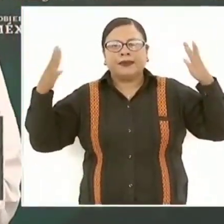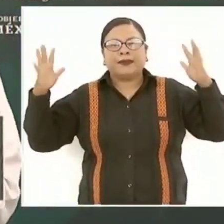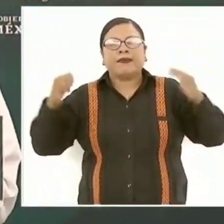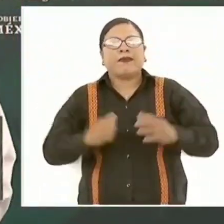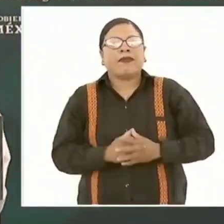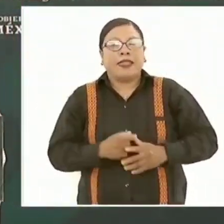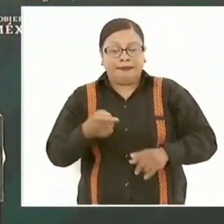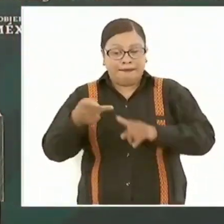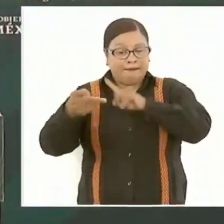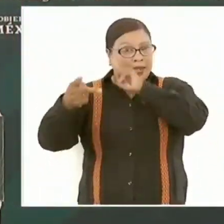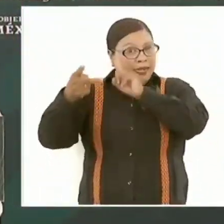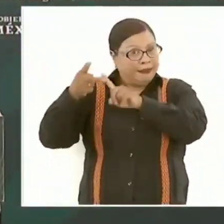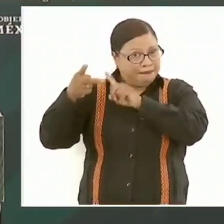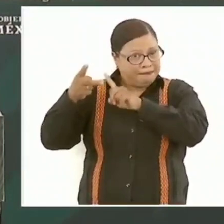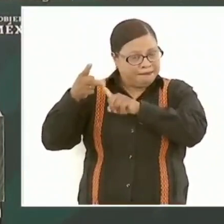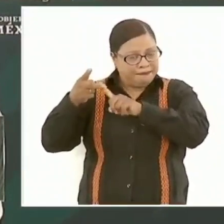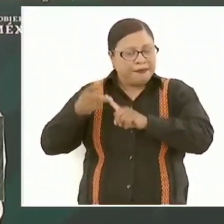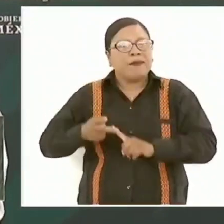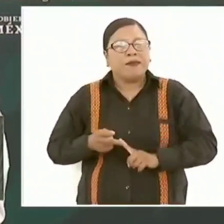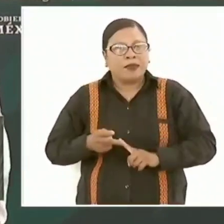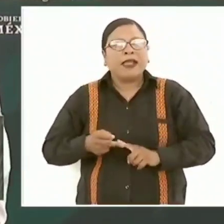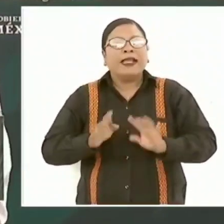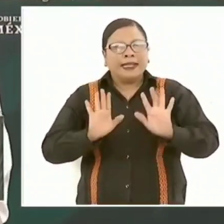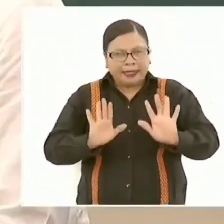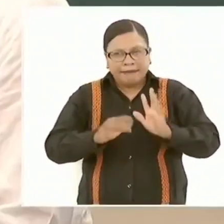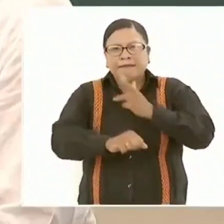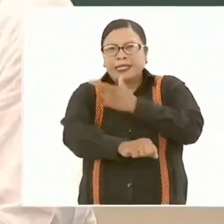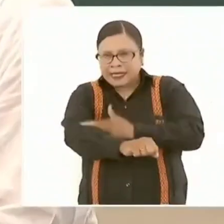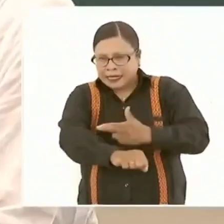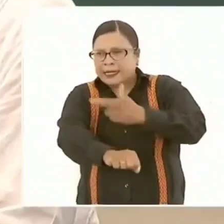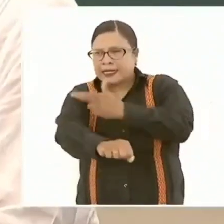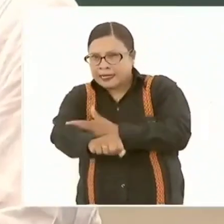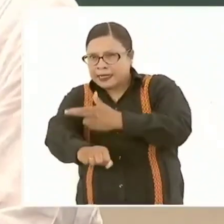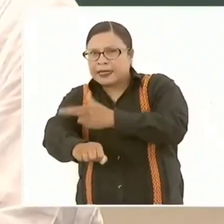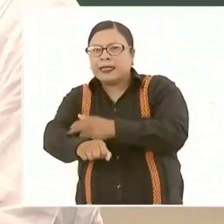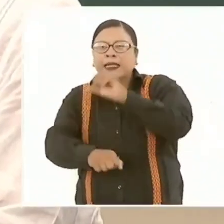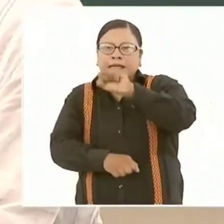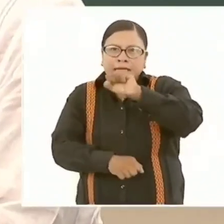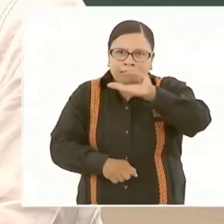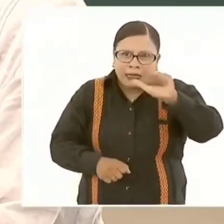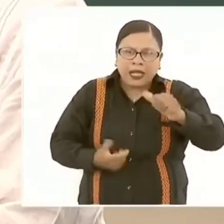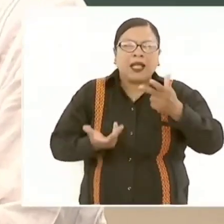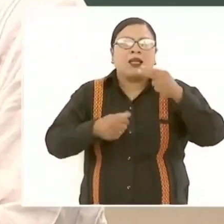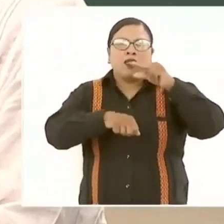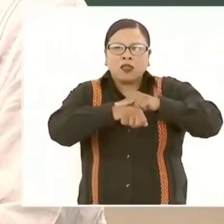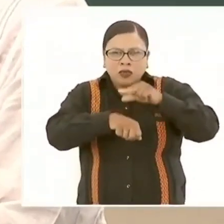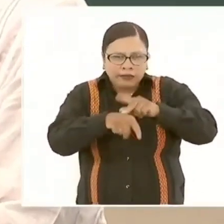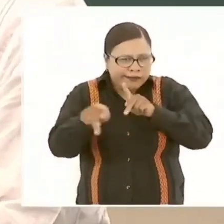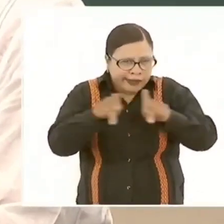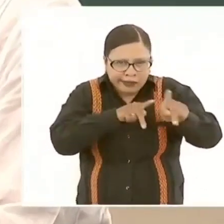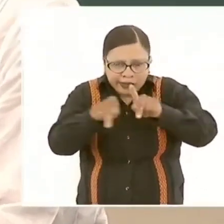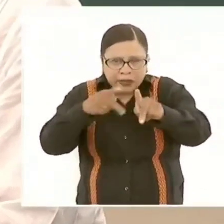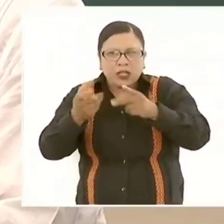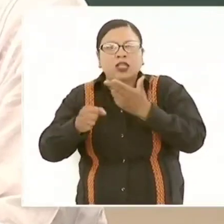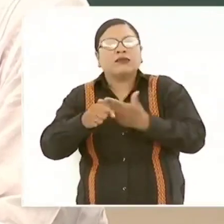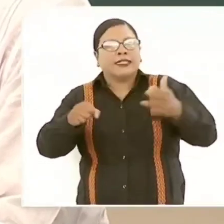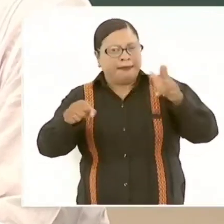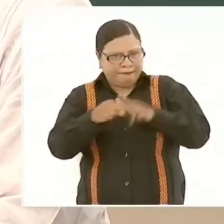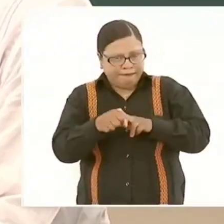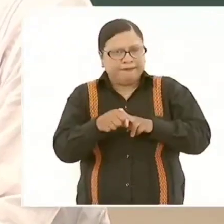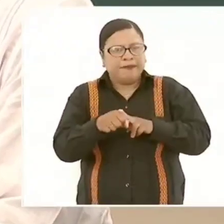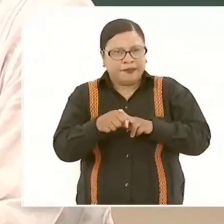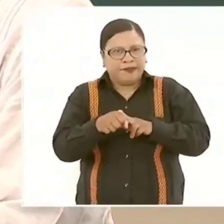Lo segundo, estamos arreglando centros de salud, unidades médicas rurales y hospitales,